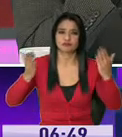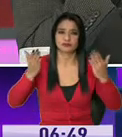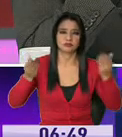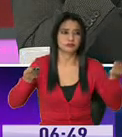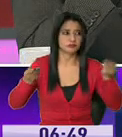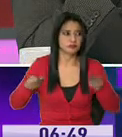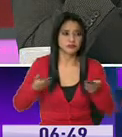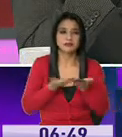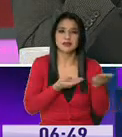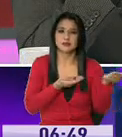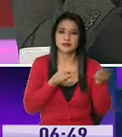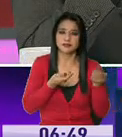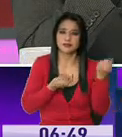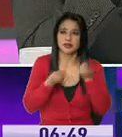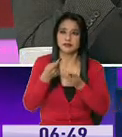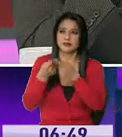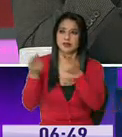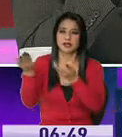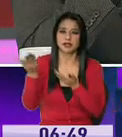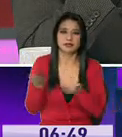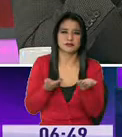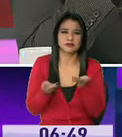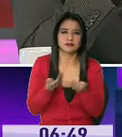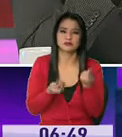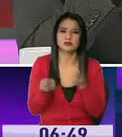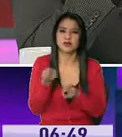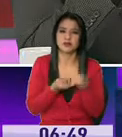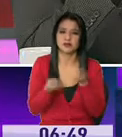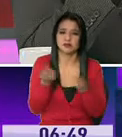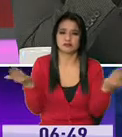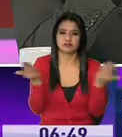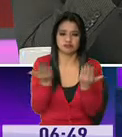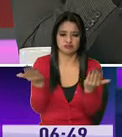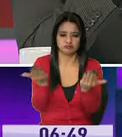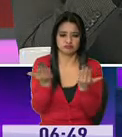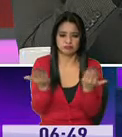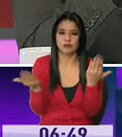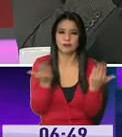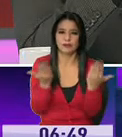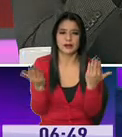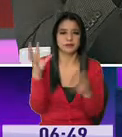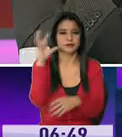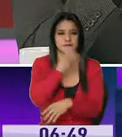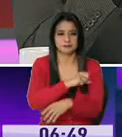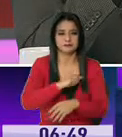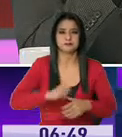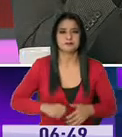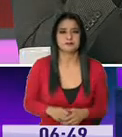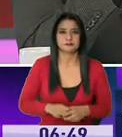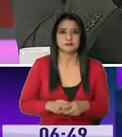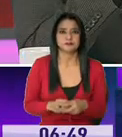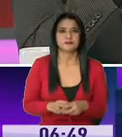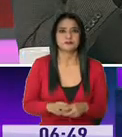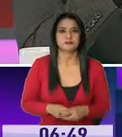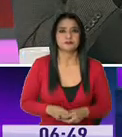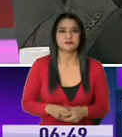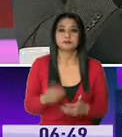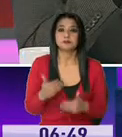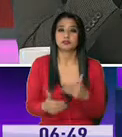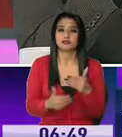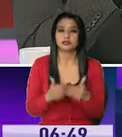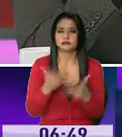a la venta de alimentos, pero no era la única actividad que Tenía tenía. varias actividades. Eso no es lo que llama la Ah. atención. Lo que sí llama la atención es